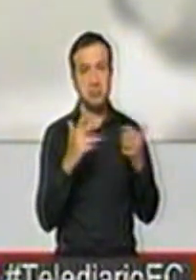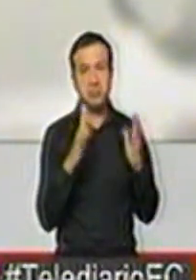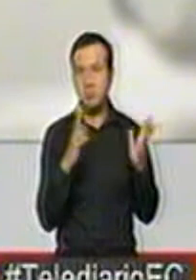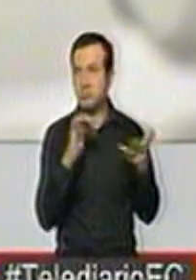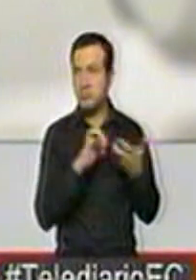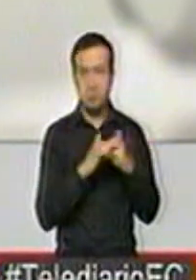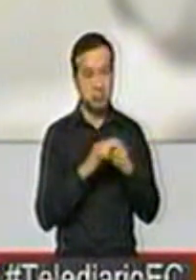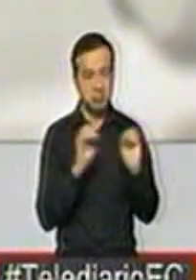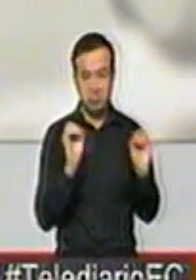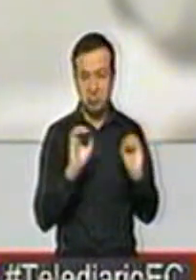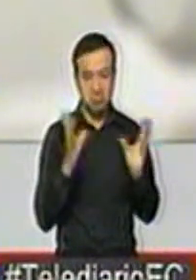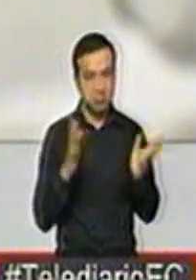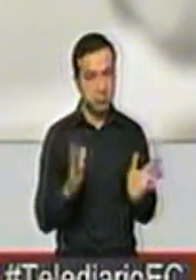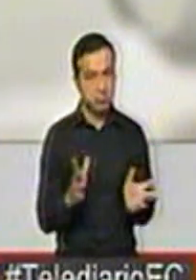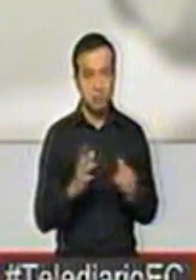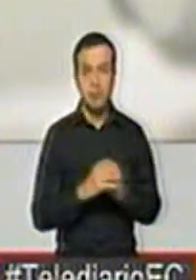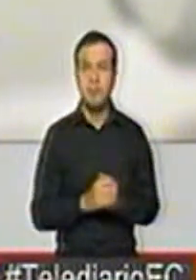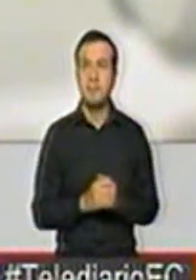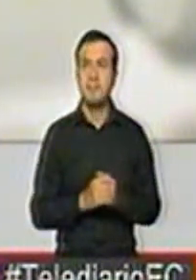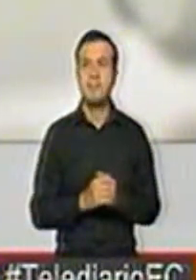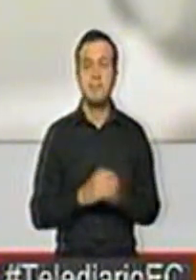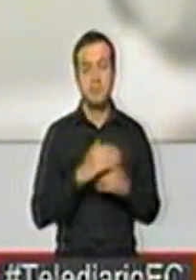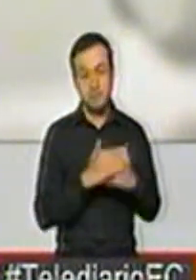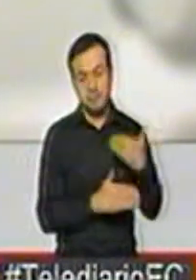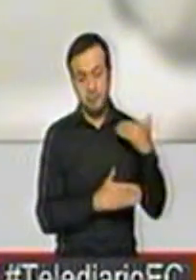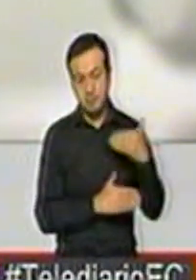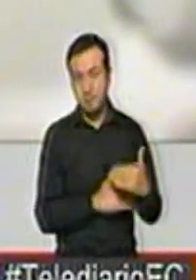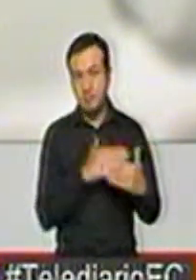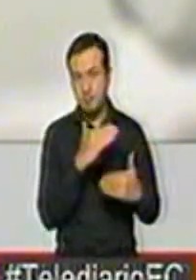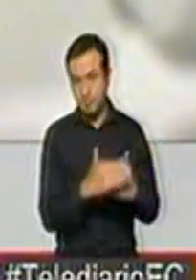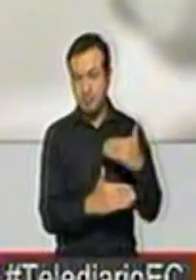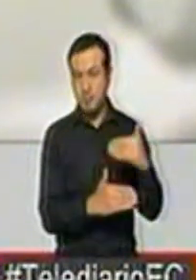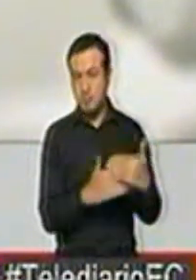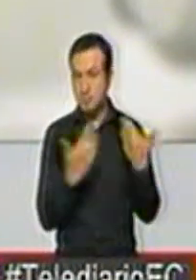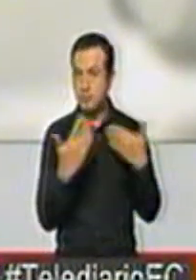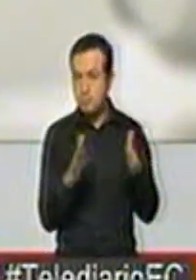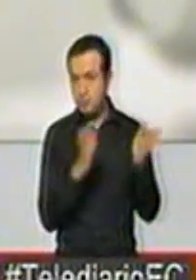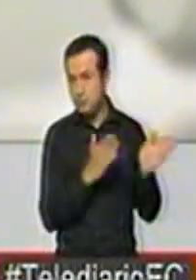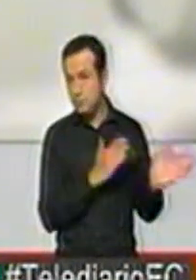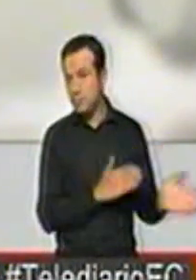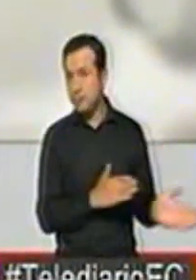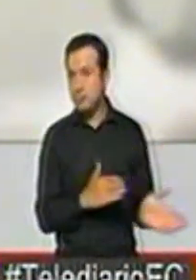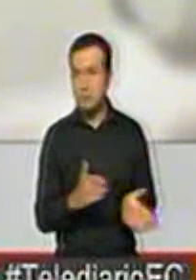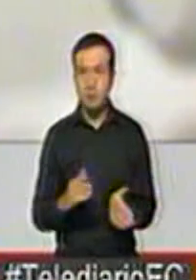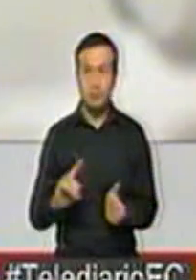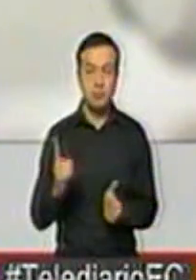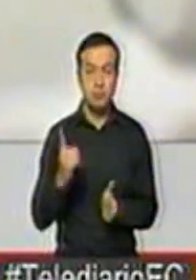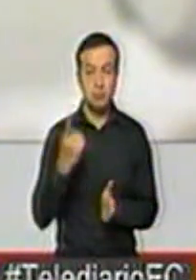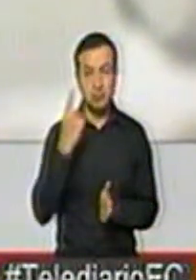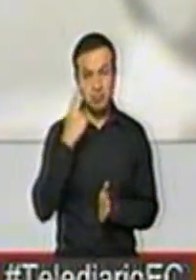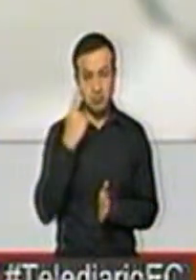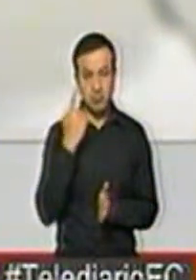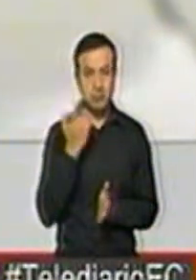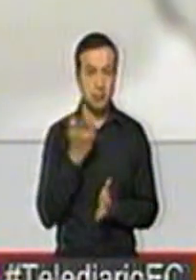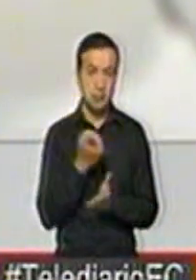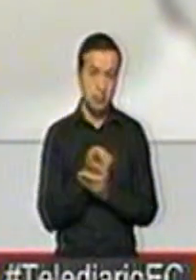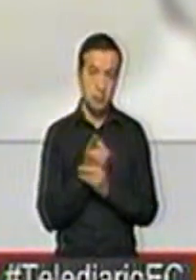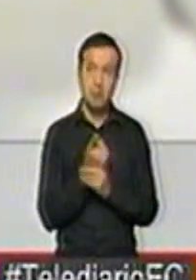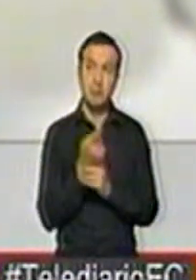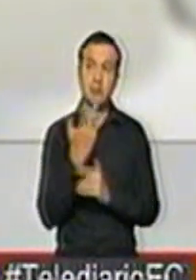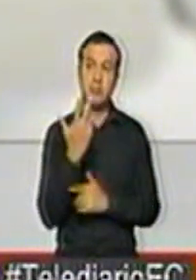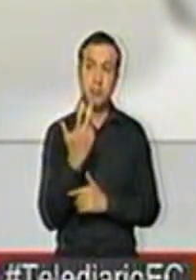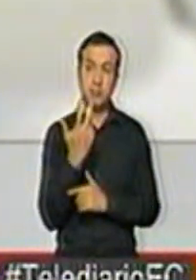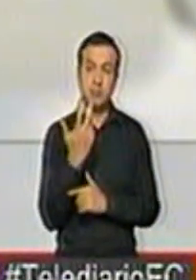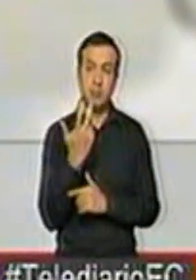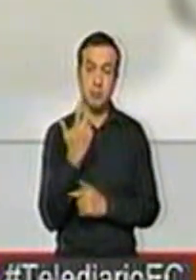inconveniente en las fases se han ido justamente cumpliendo con la única excepción que justamente fue lo del 13